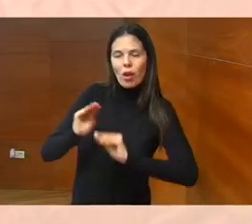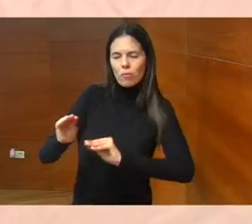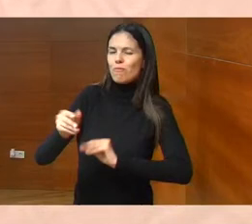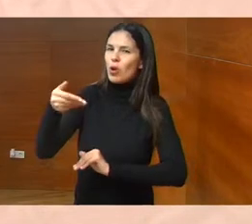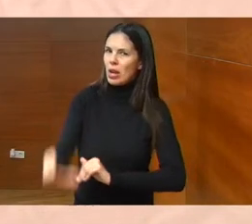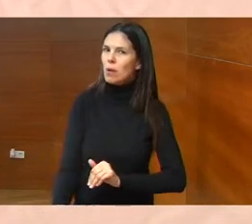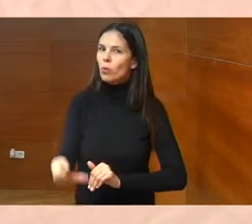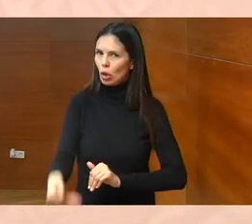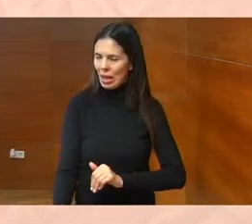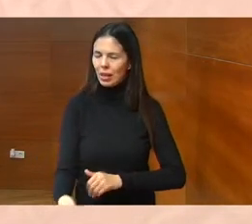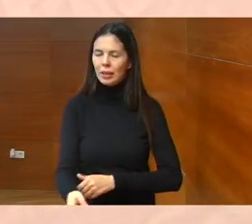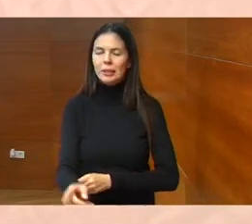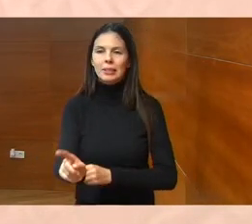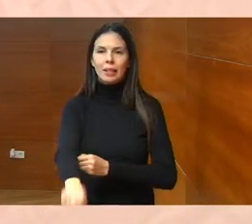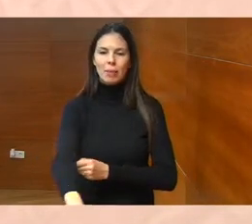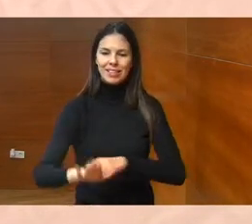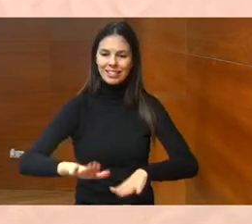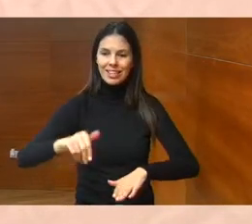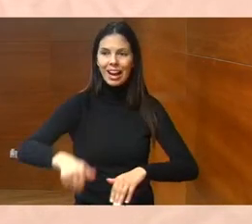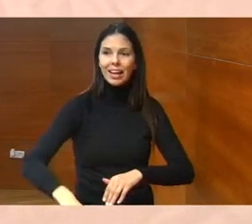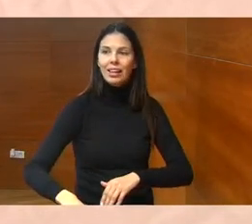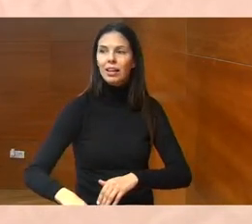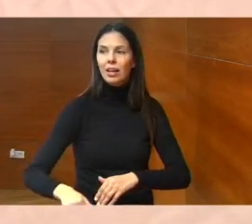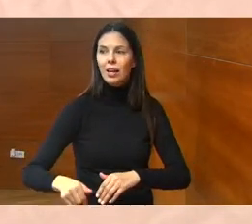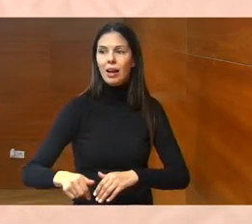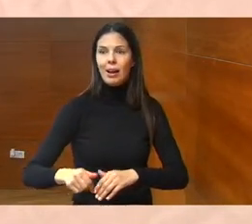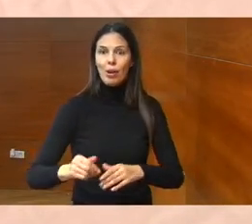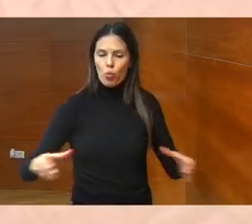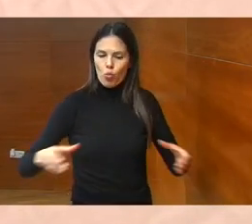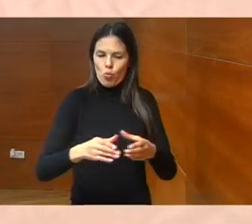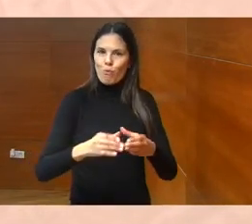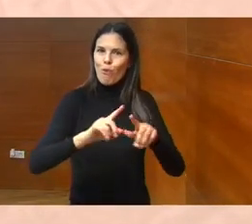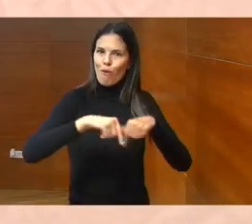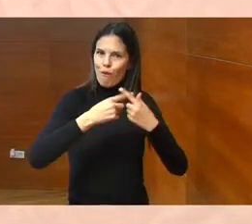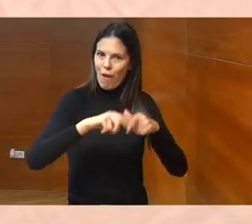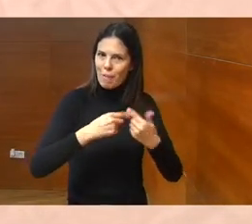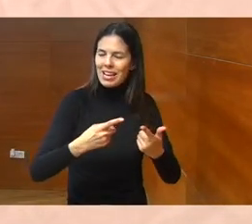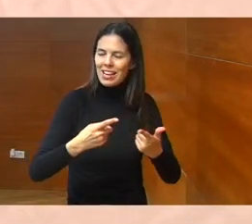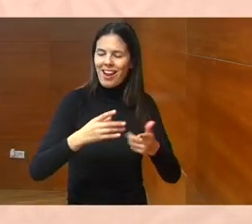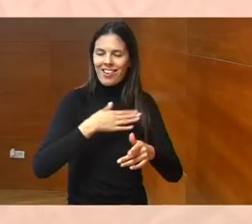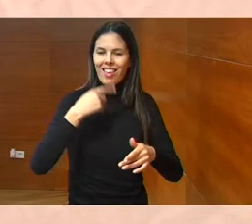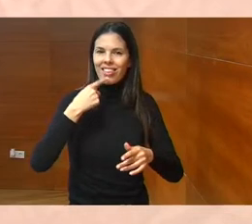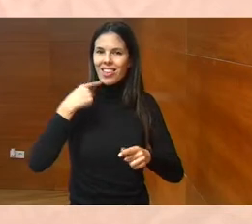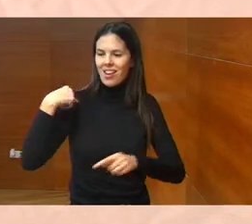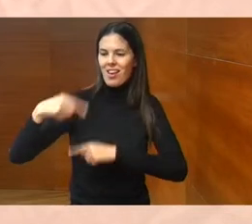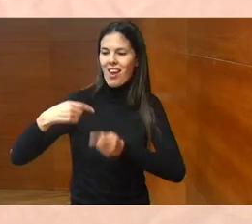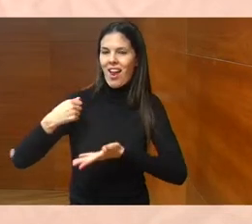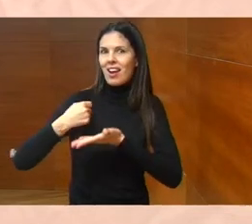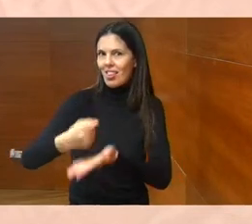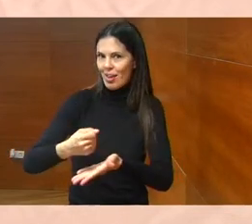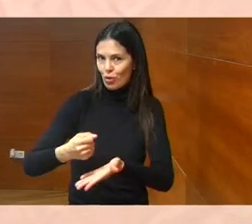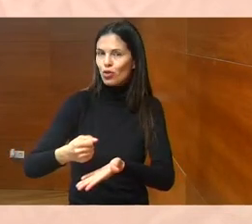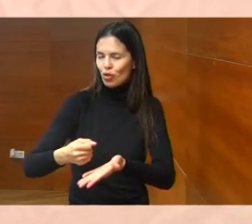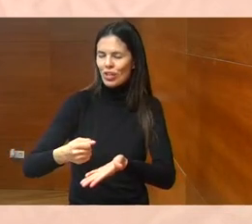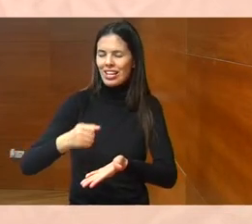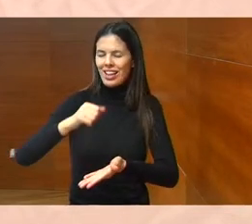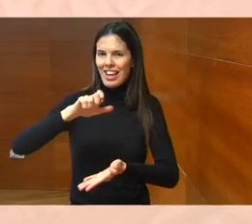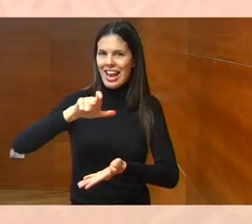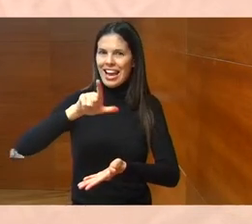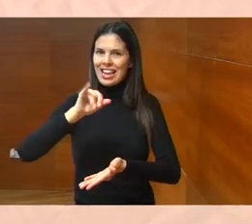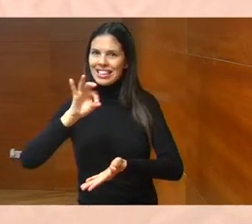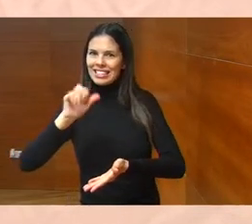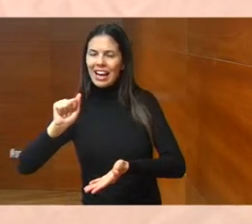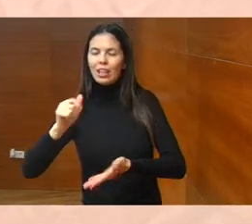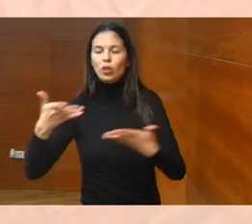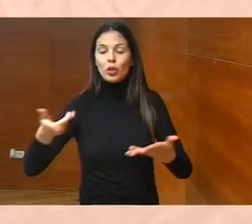sé que también estamos aquí presentes parte de su familia de Elisa y por lo tanto hubo